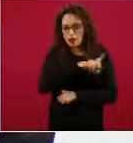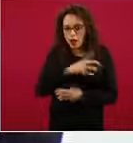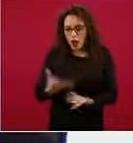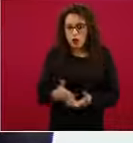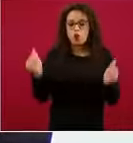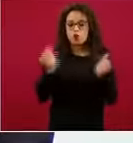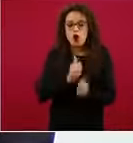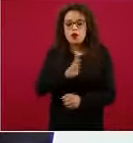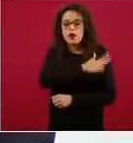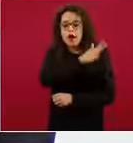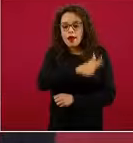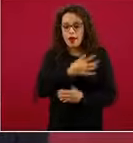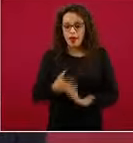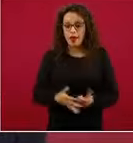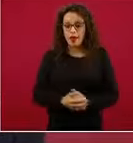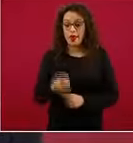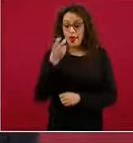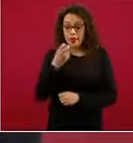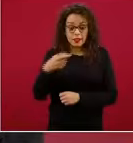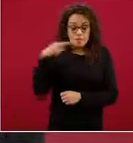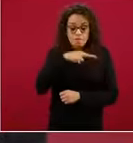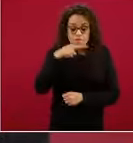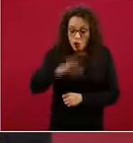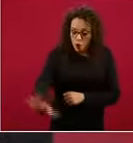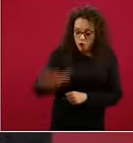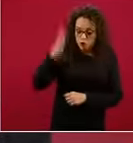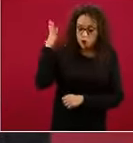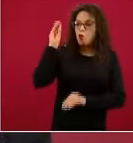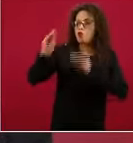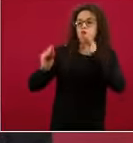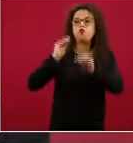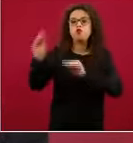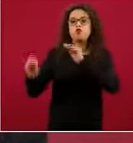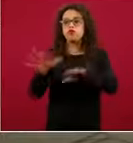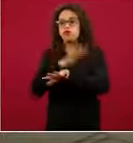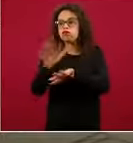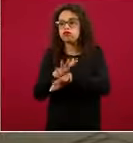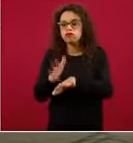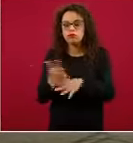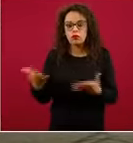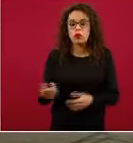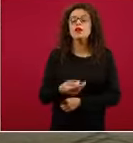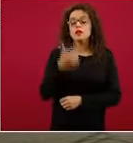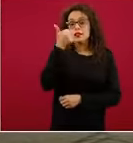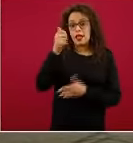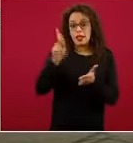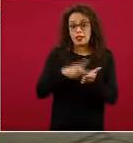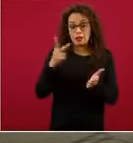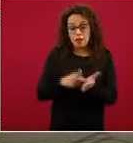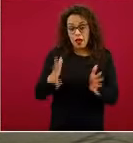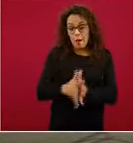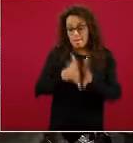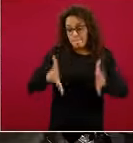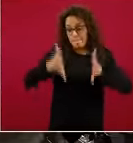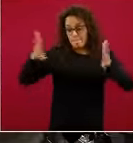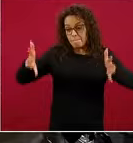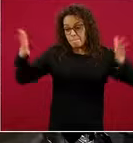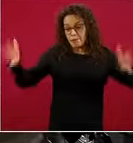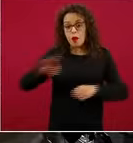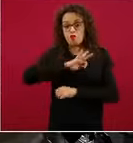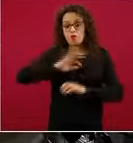tiempos acelerados, entre abril y finales de mayo, logramos expandir 6 veces la capacidad hospitalaria